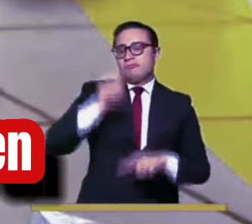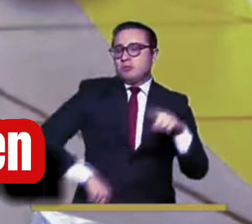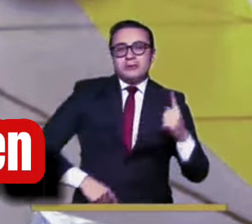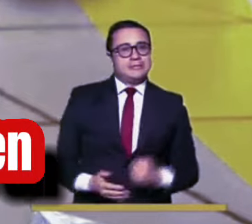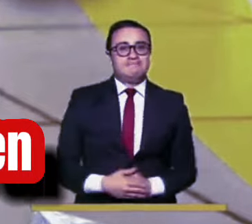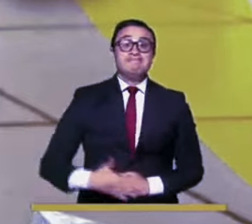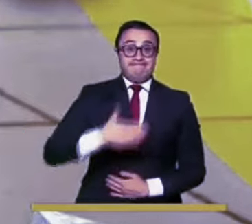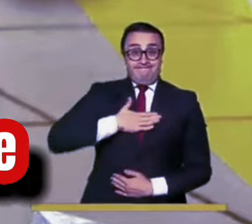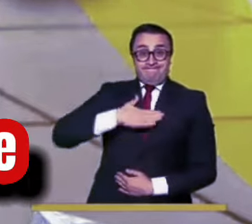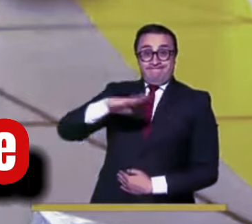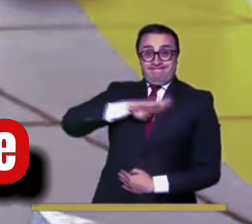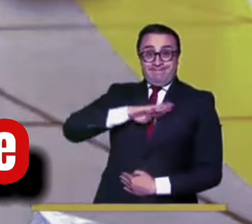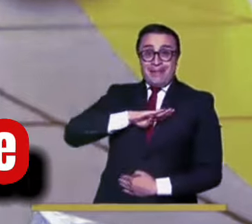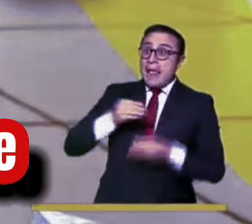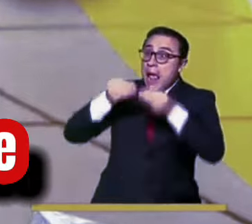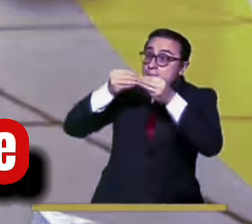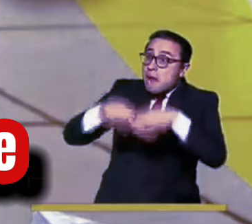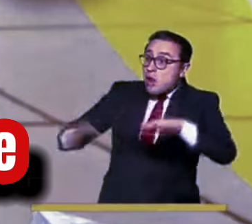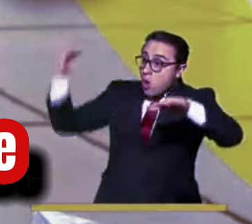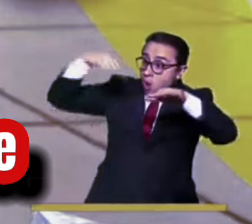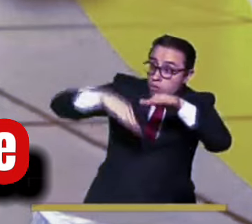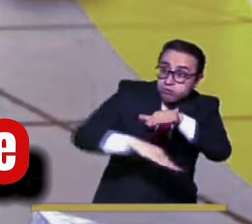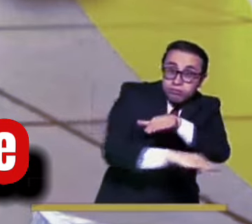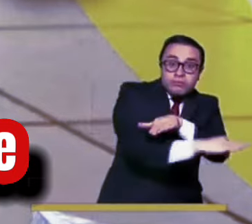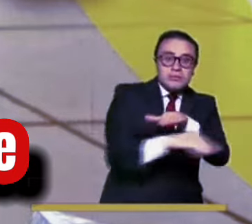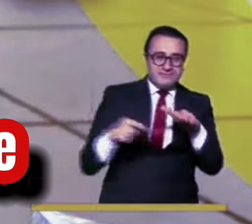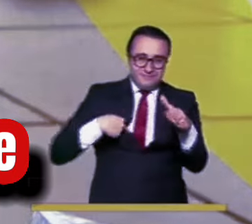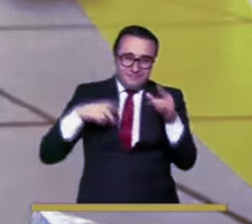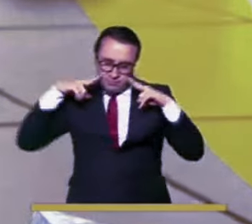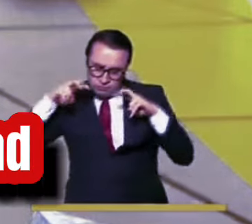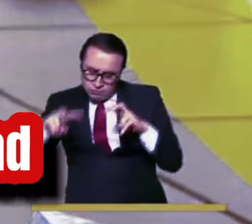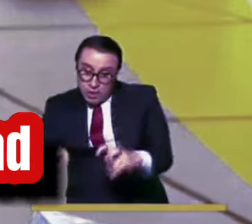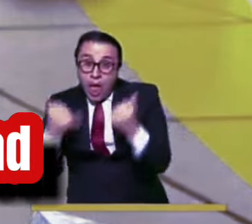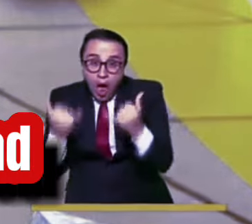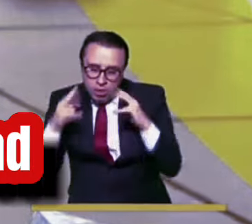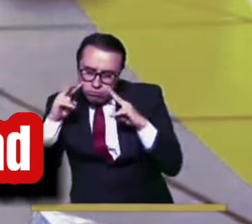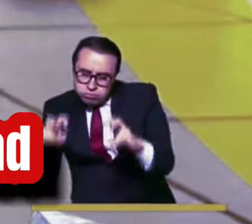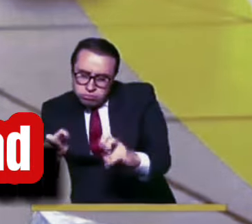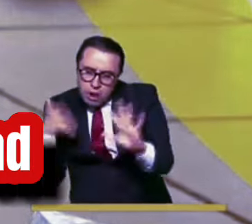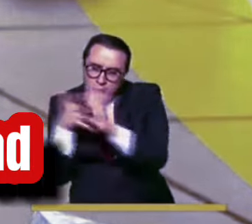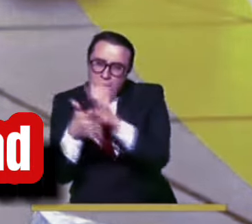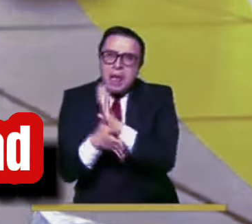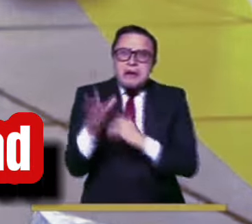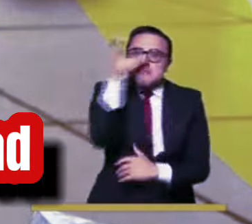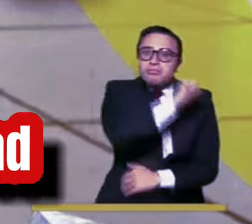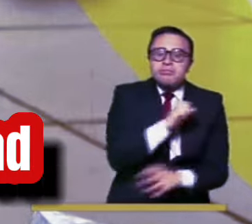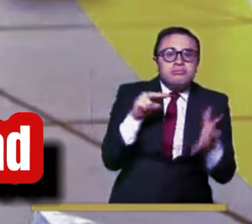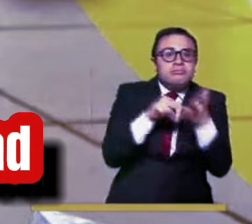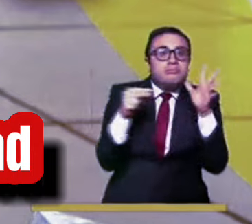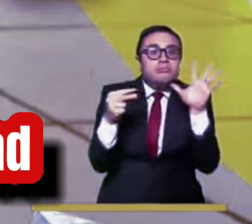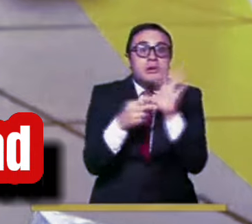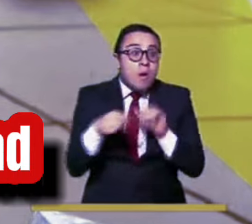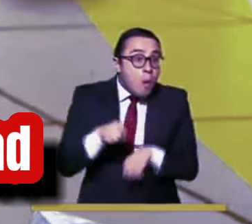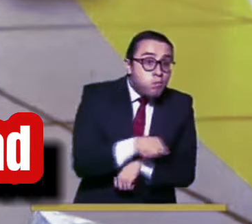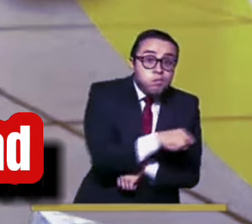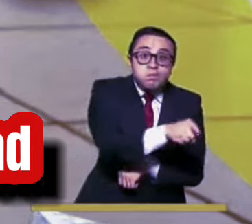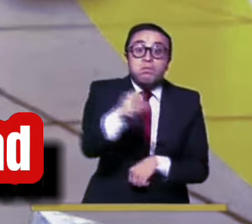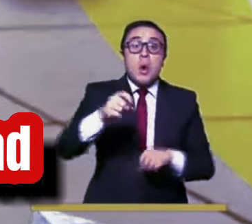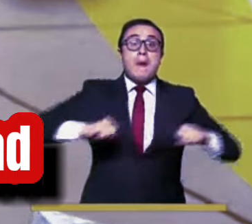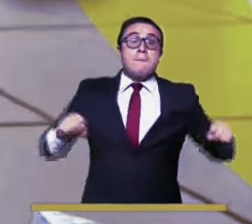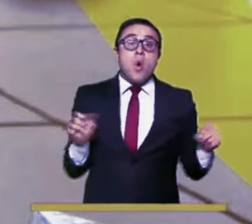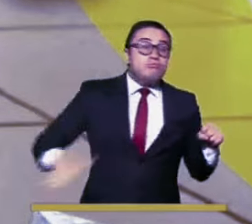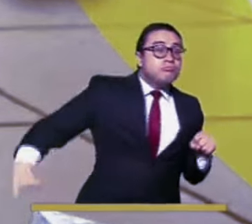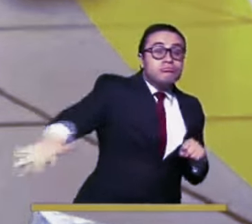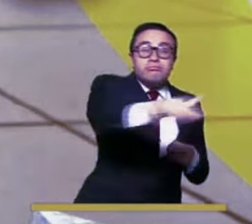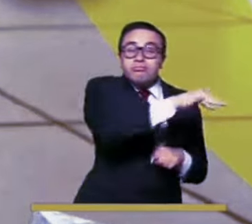en mi alcaldía, según este mismo estudio que se hace ahora, representa una pérdida para la sociedad